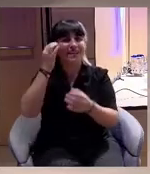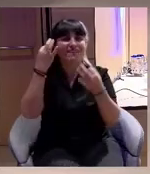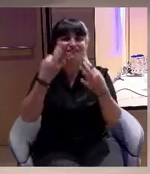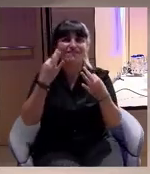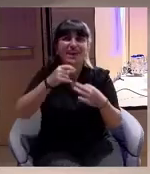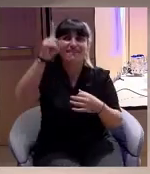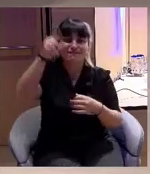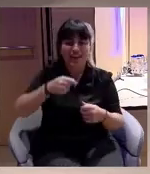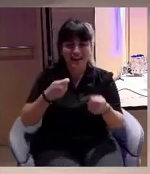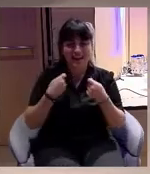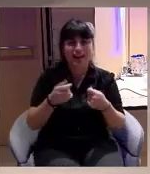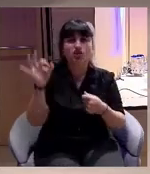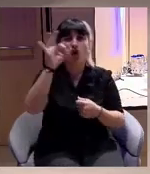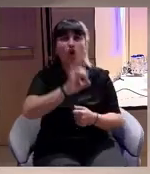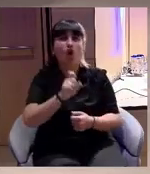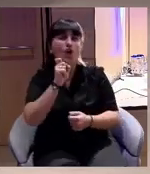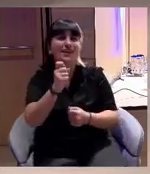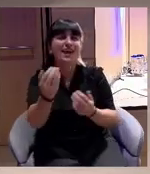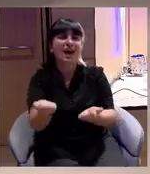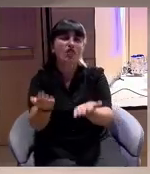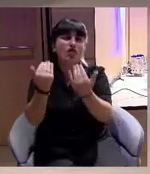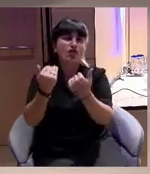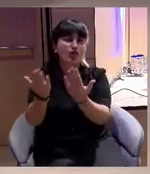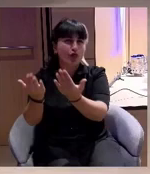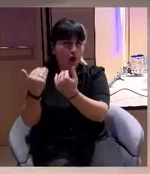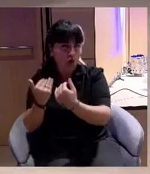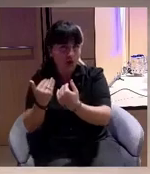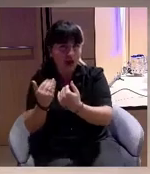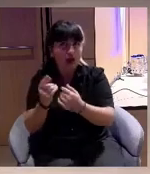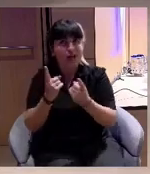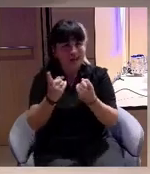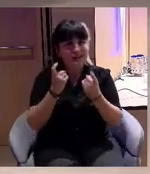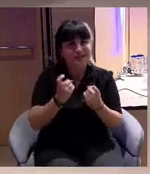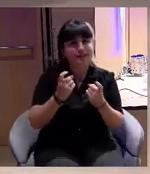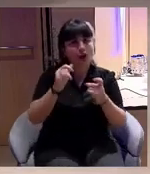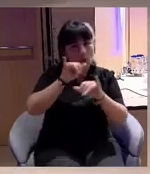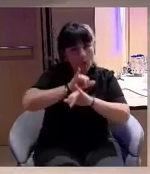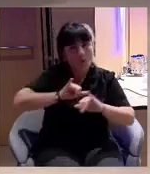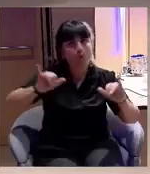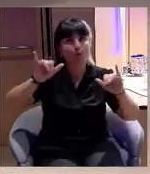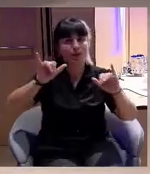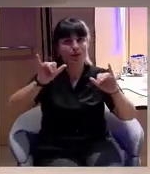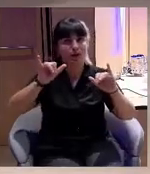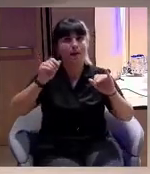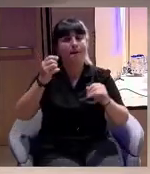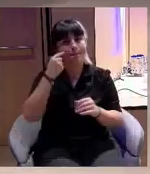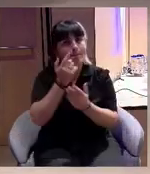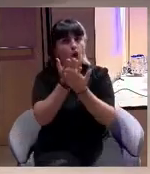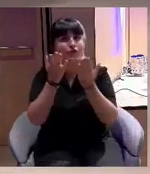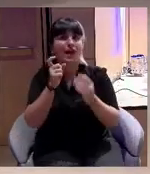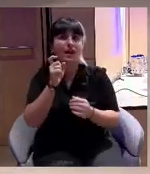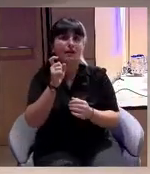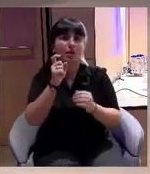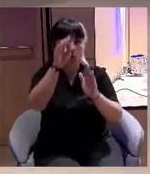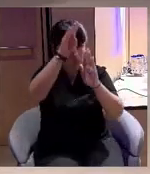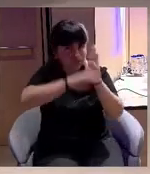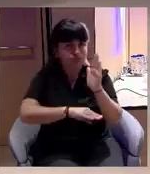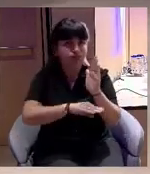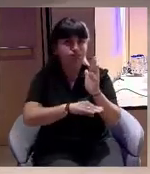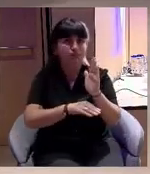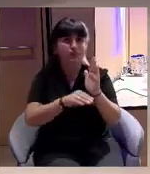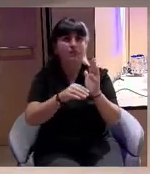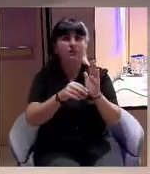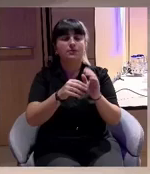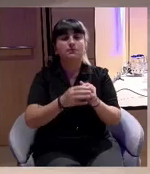gastan No necesariamente representan las entidades políticas que son los actores que en